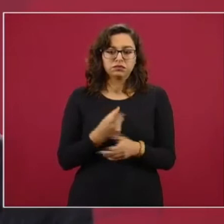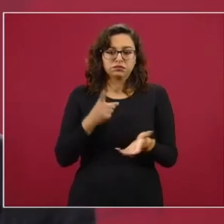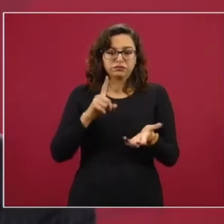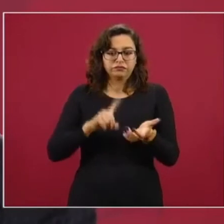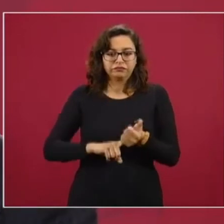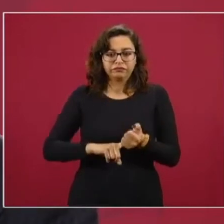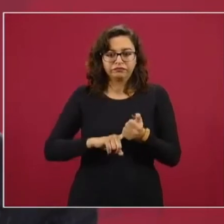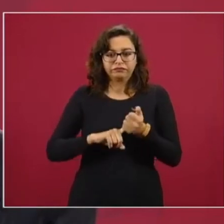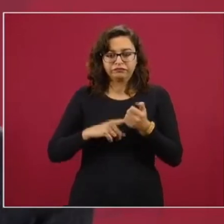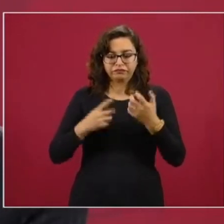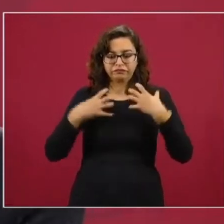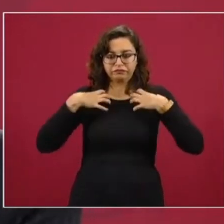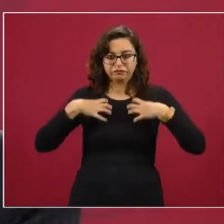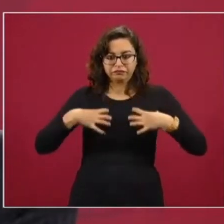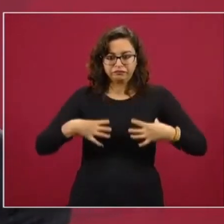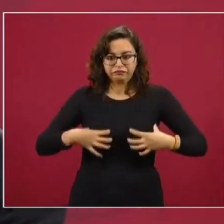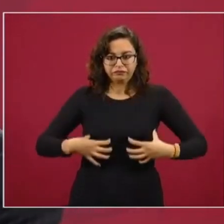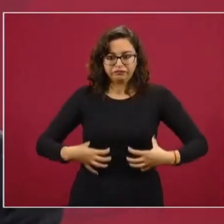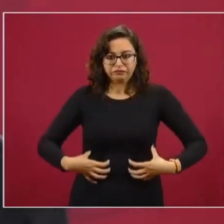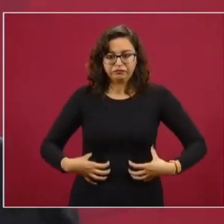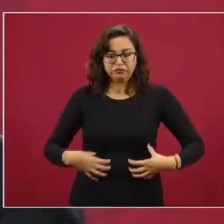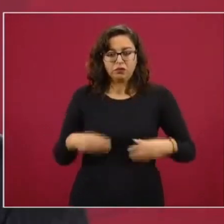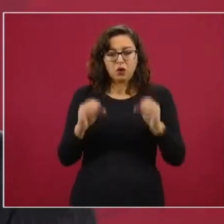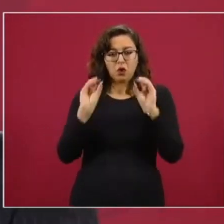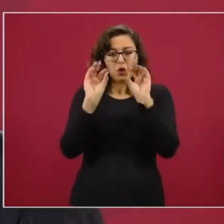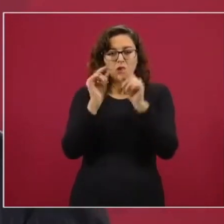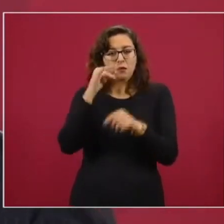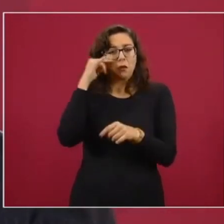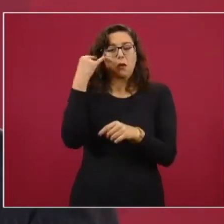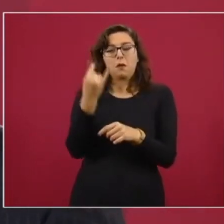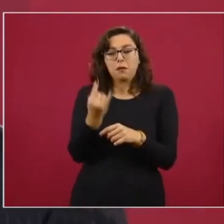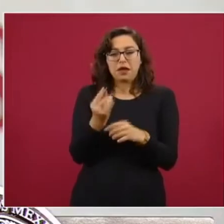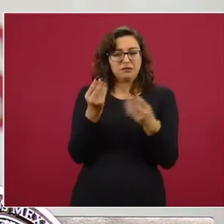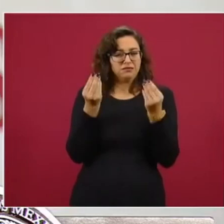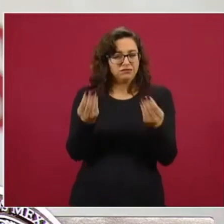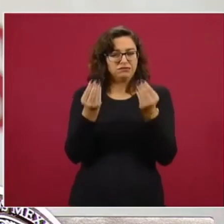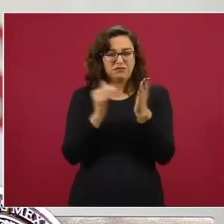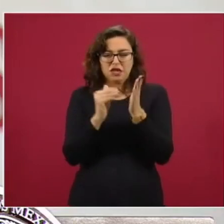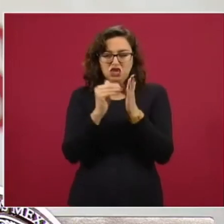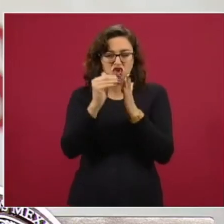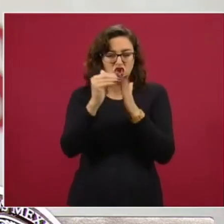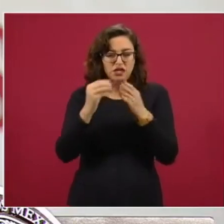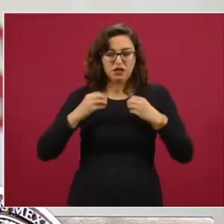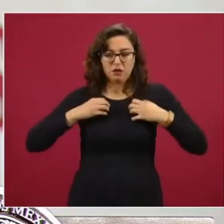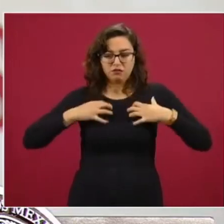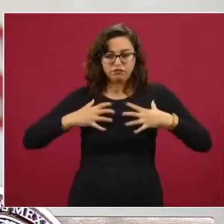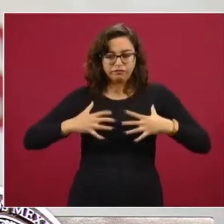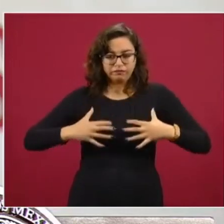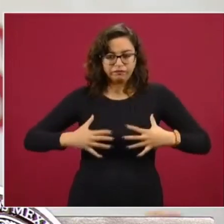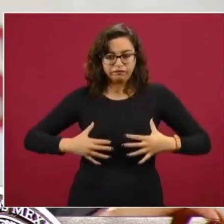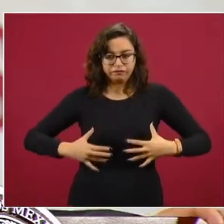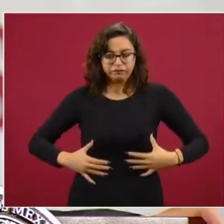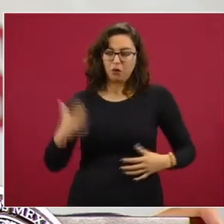llaman alveolos, son unas pequeñas bolsitas microscópicas, hay miles de millones que conforman el tejido